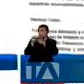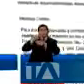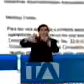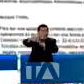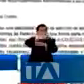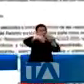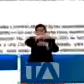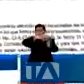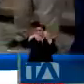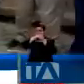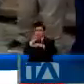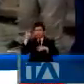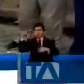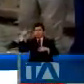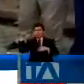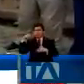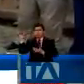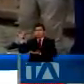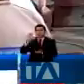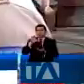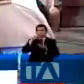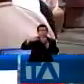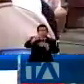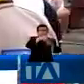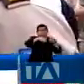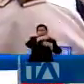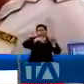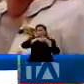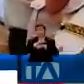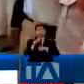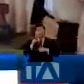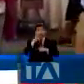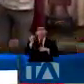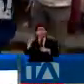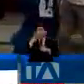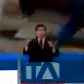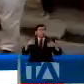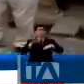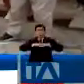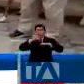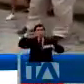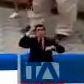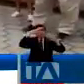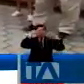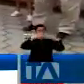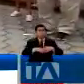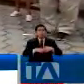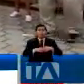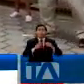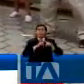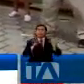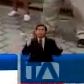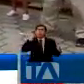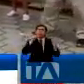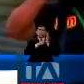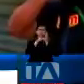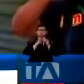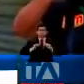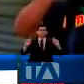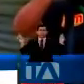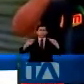realizó millonarias inversiones, la ministra una vez más desmintió que el gobierno haya entorpecido las inversiones o haya